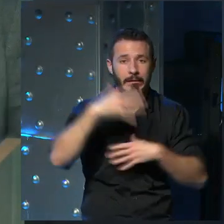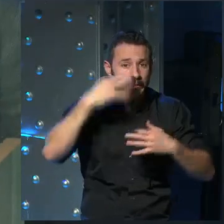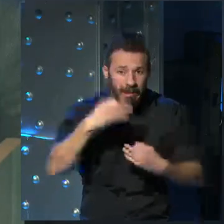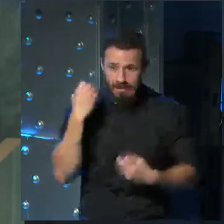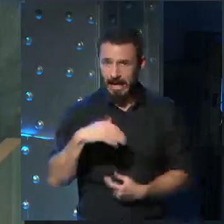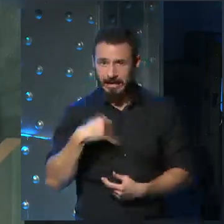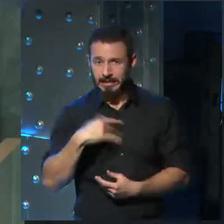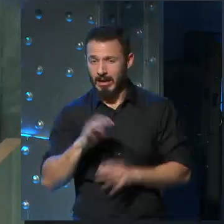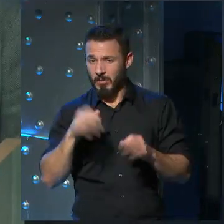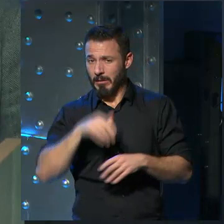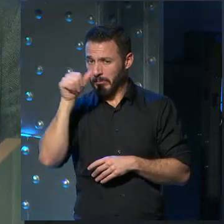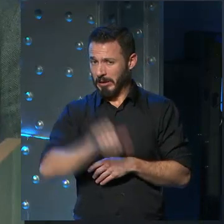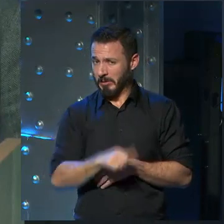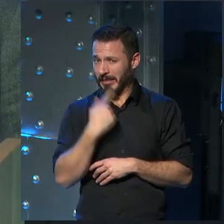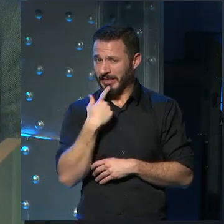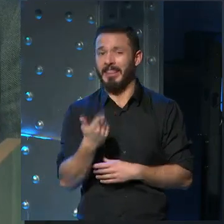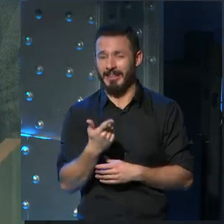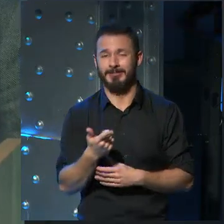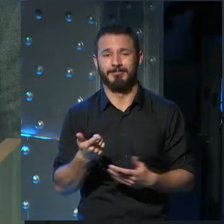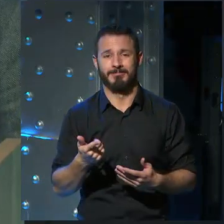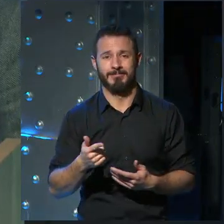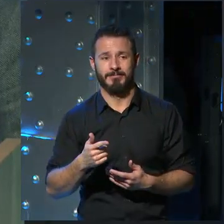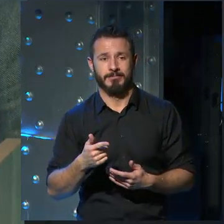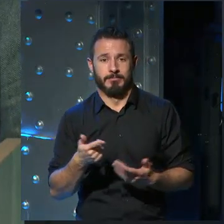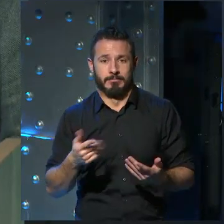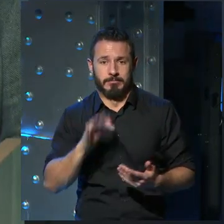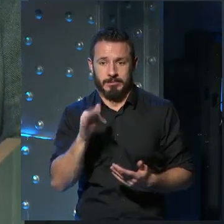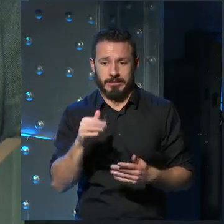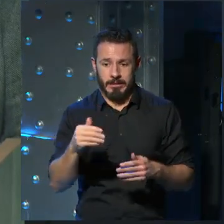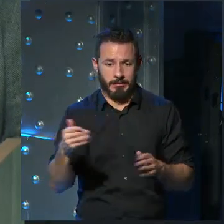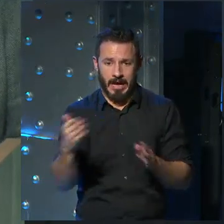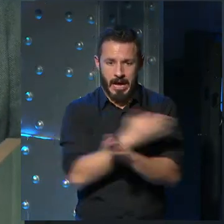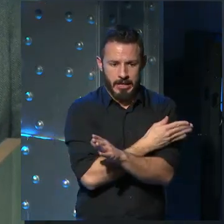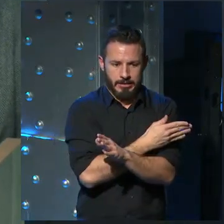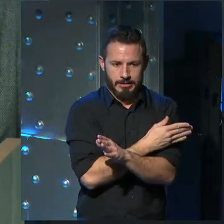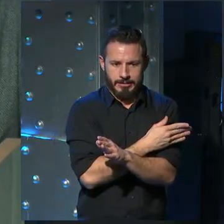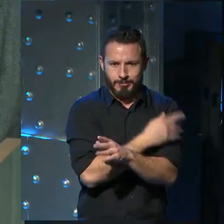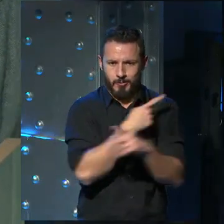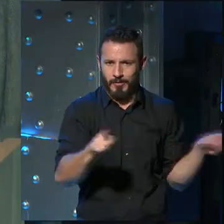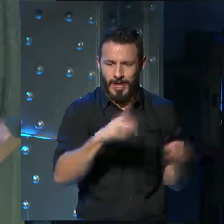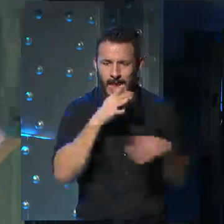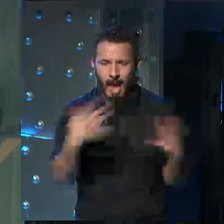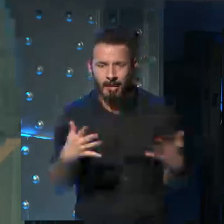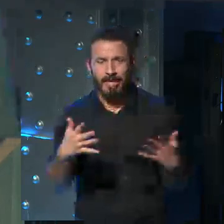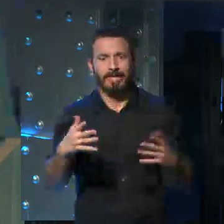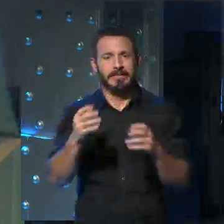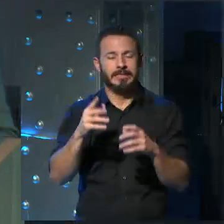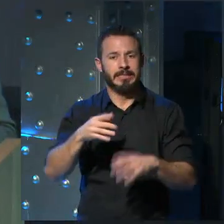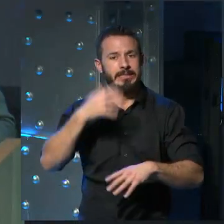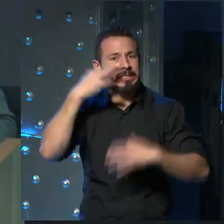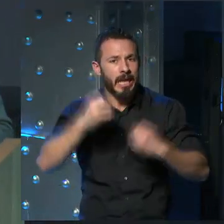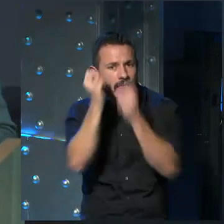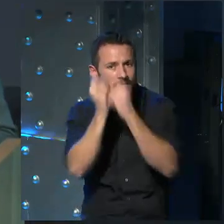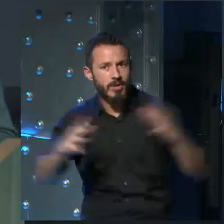alguna película, y desde luego nunca como ahora esa realidad virtual digital